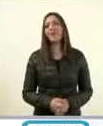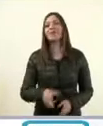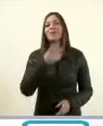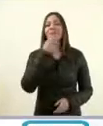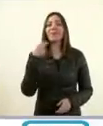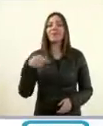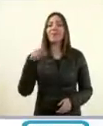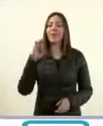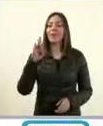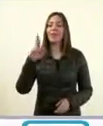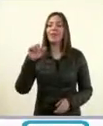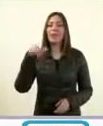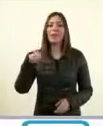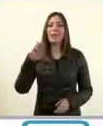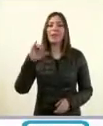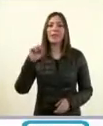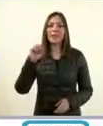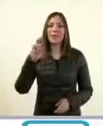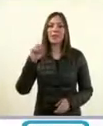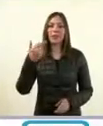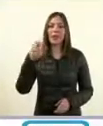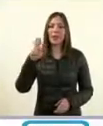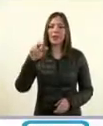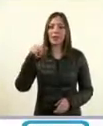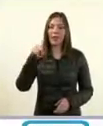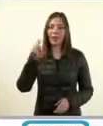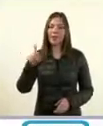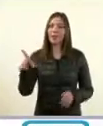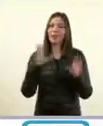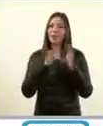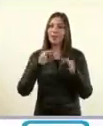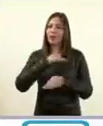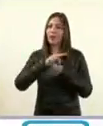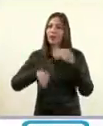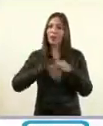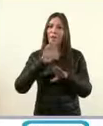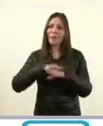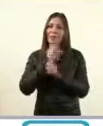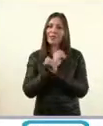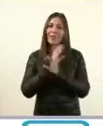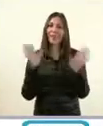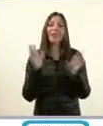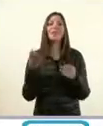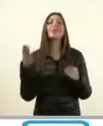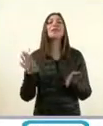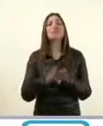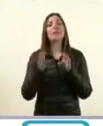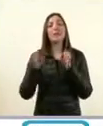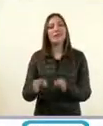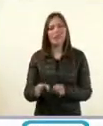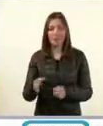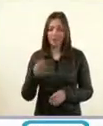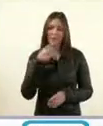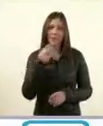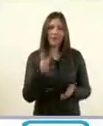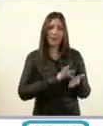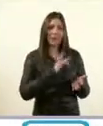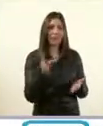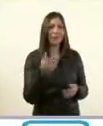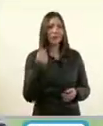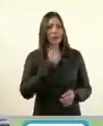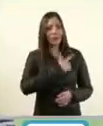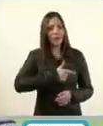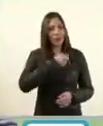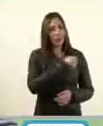Francisco Hernández nos tiene todos los detalles. ¿Cómo estás? Bienvenido. ¿Qué tal? Francisco, ¿qué tal? Gusto saludarlas. Oye, pues una